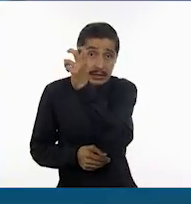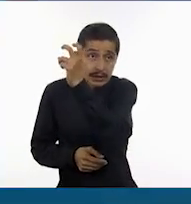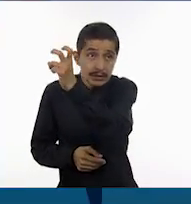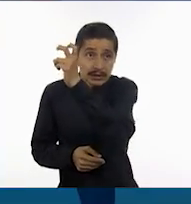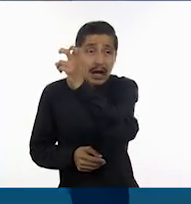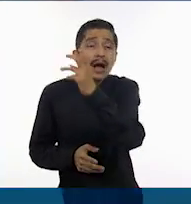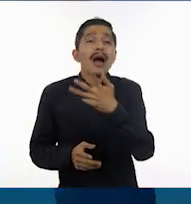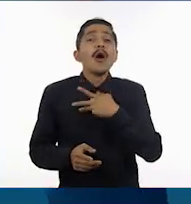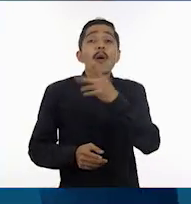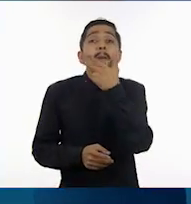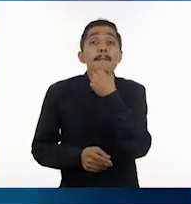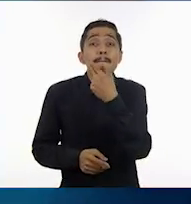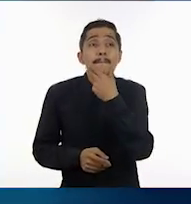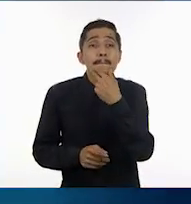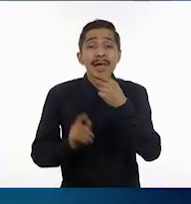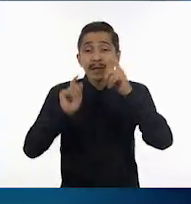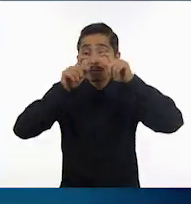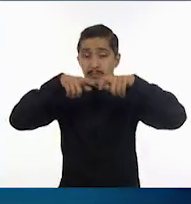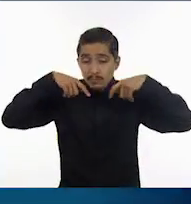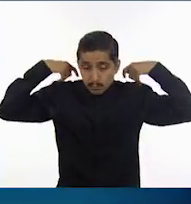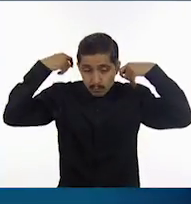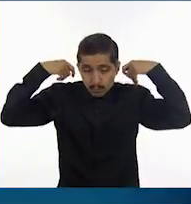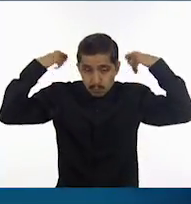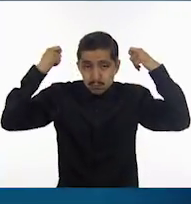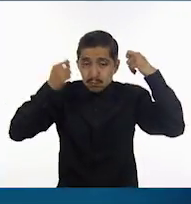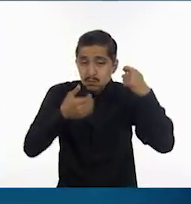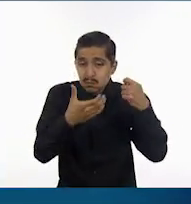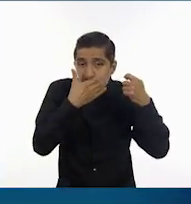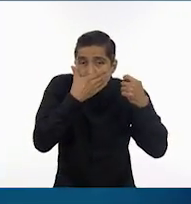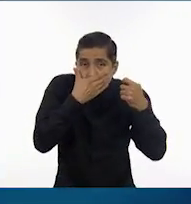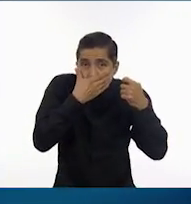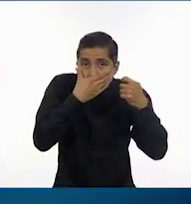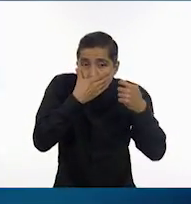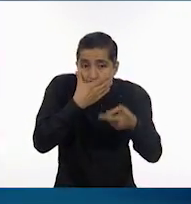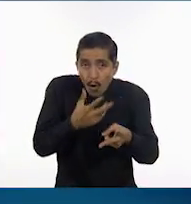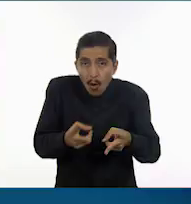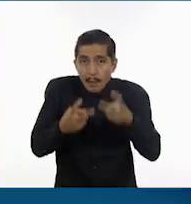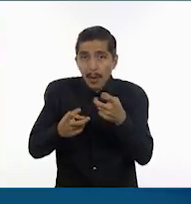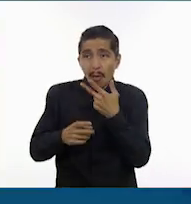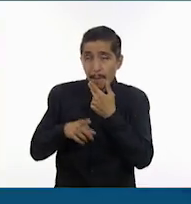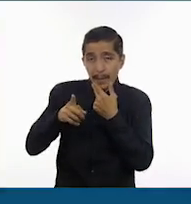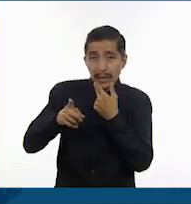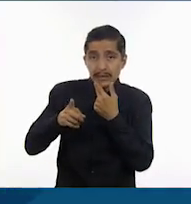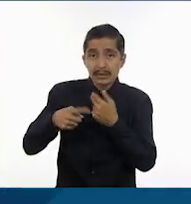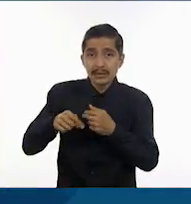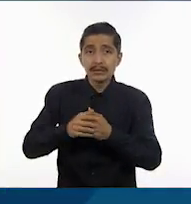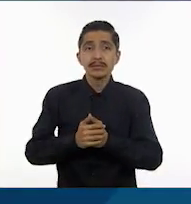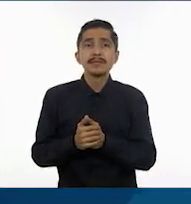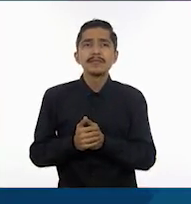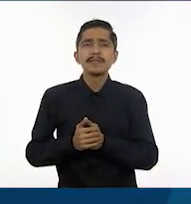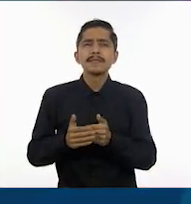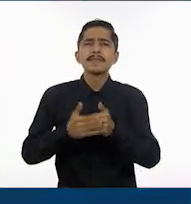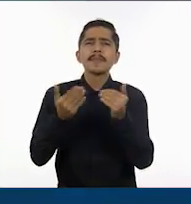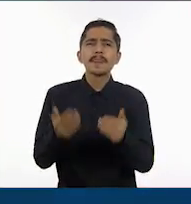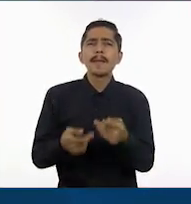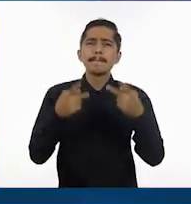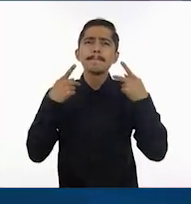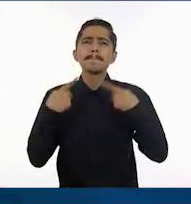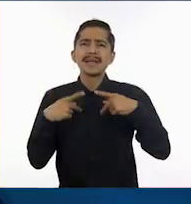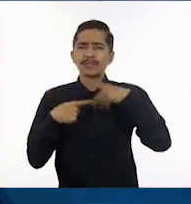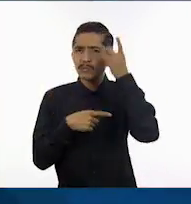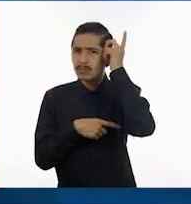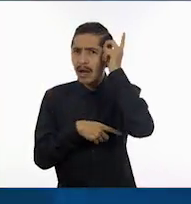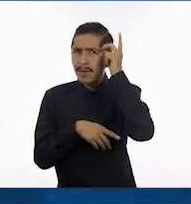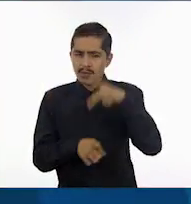están los tipos cubiertos del rostro con pañuelos. Los bandidos. Exacto. Ahora, busquemos a las personas a